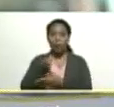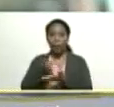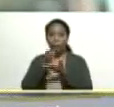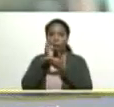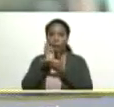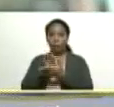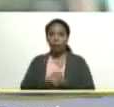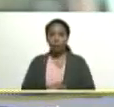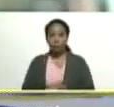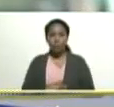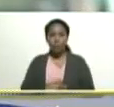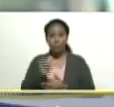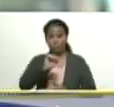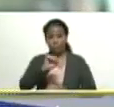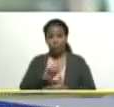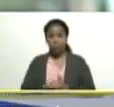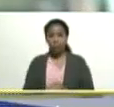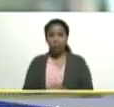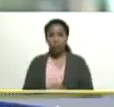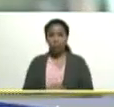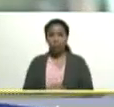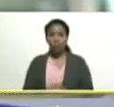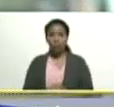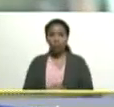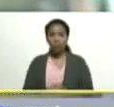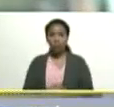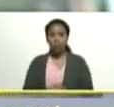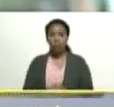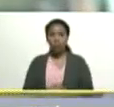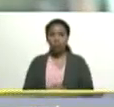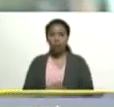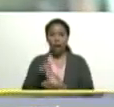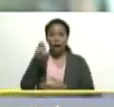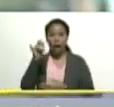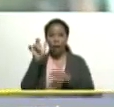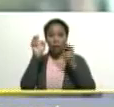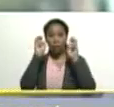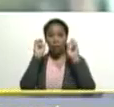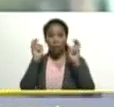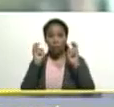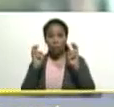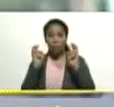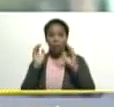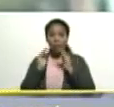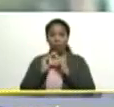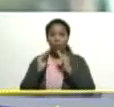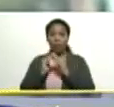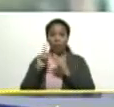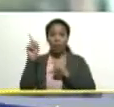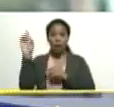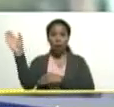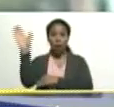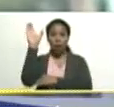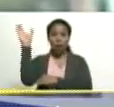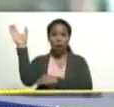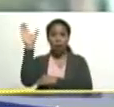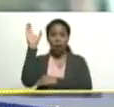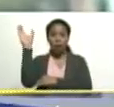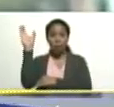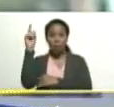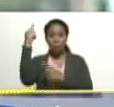blend, ¿cierto? Tiene Castilla, Castillo de Colombia,